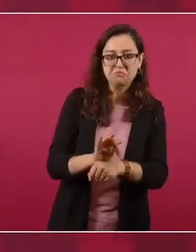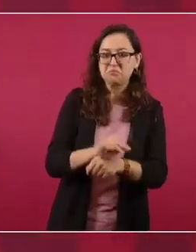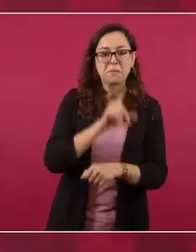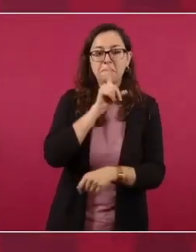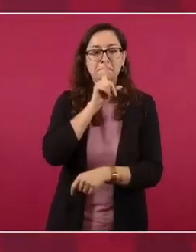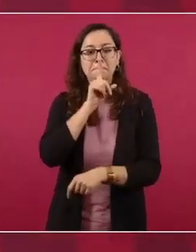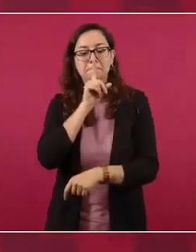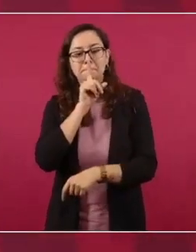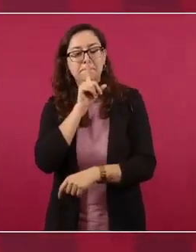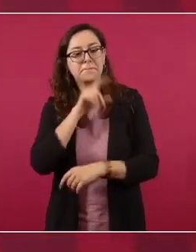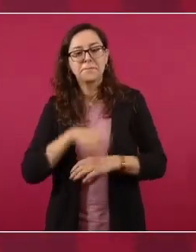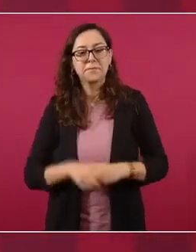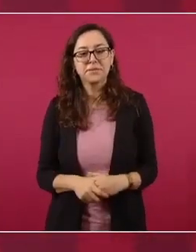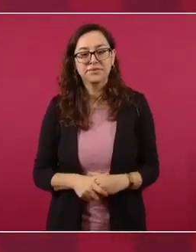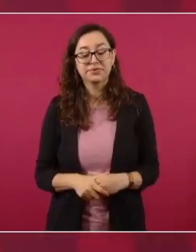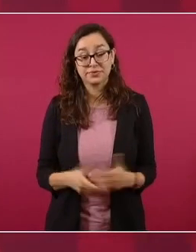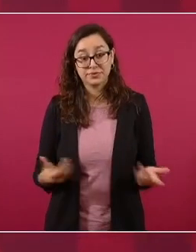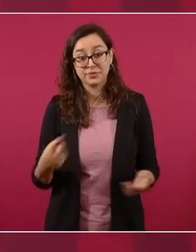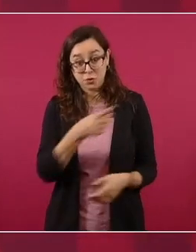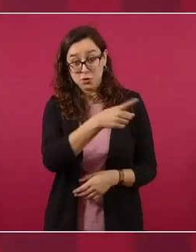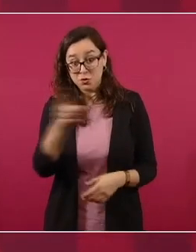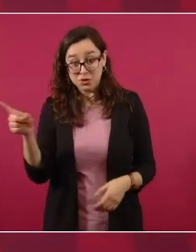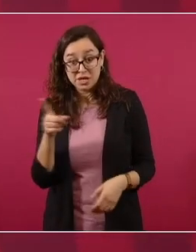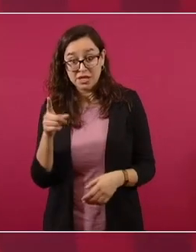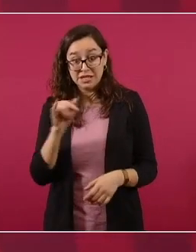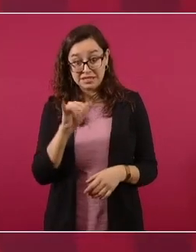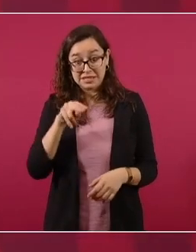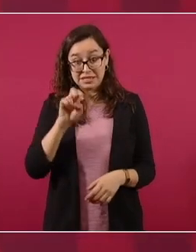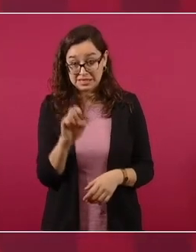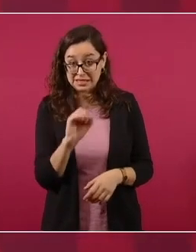Para los defensores del INE,